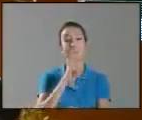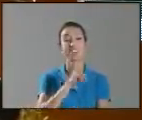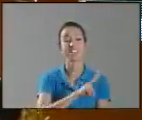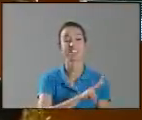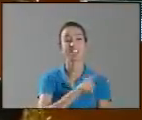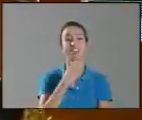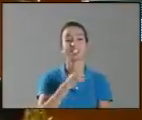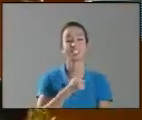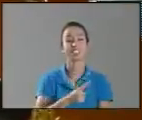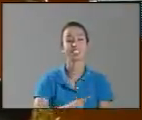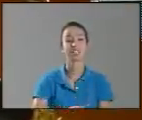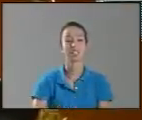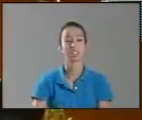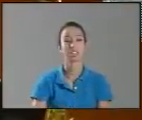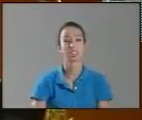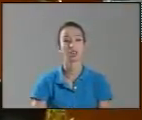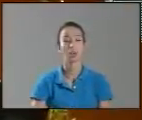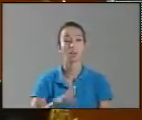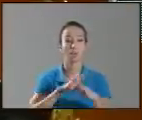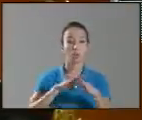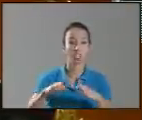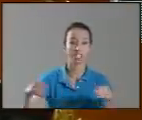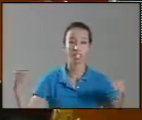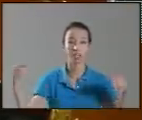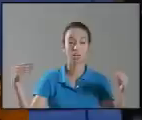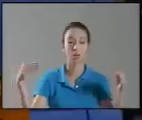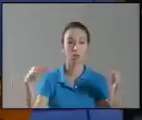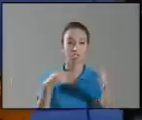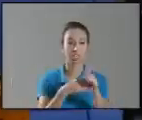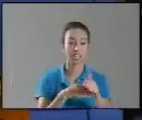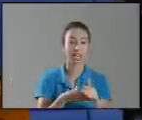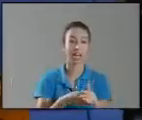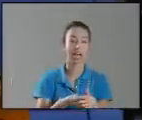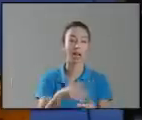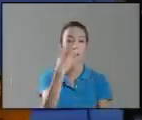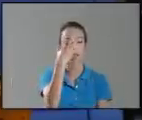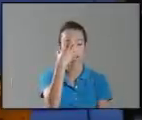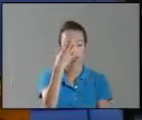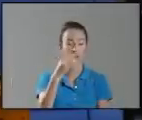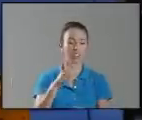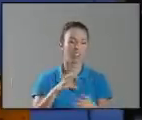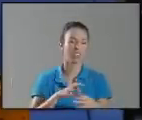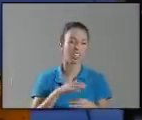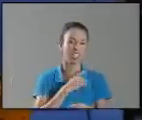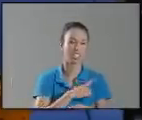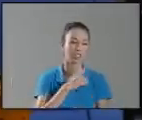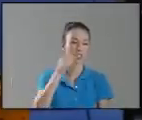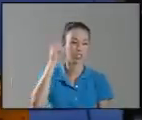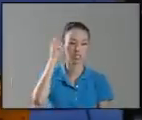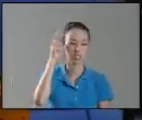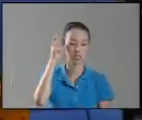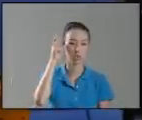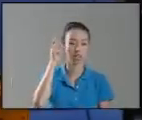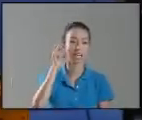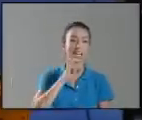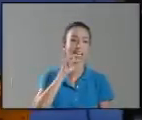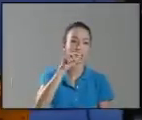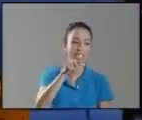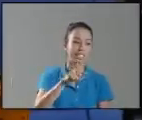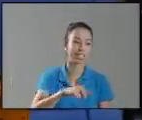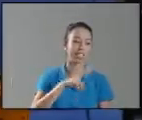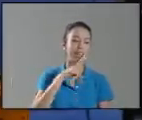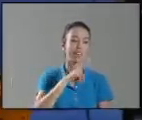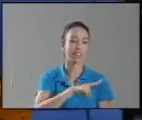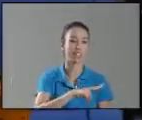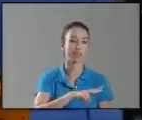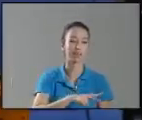déjeme explicarle la otra parte. Honestidad dice moderación y pureza contraria al